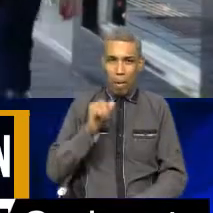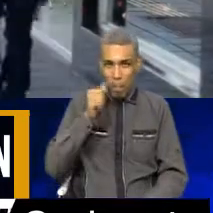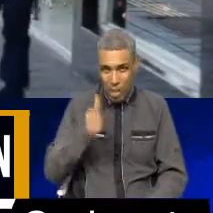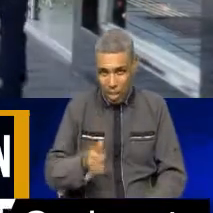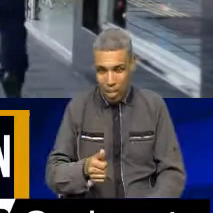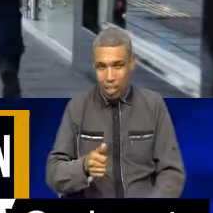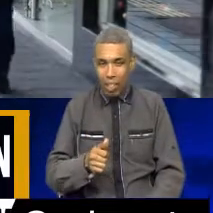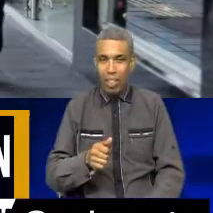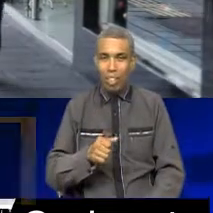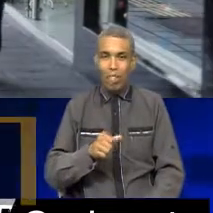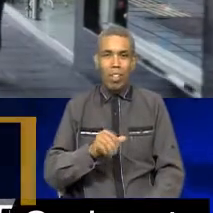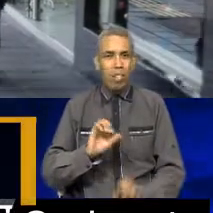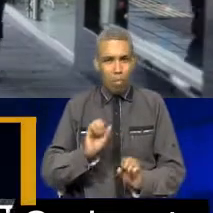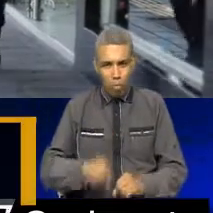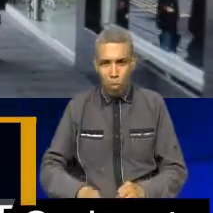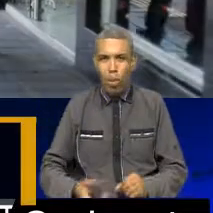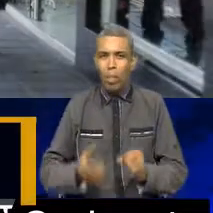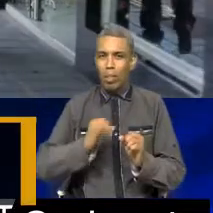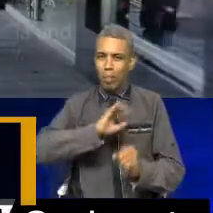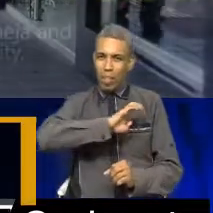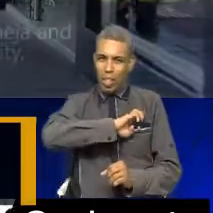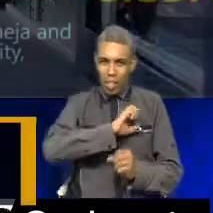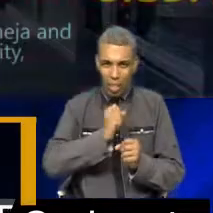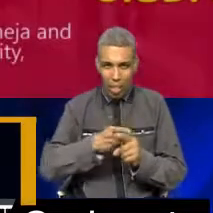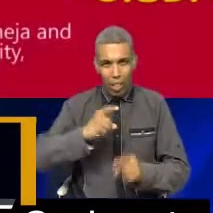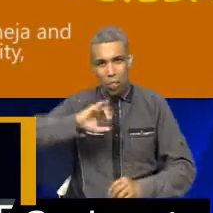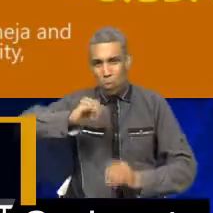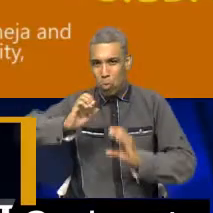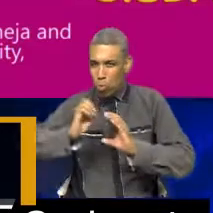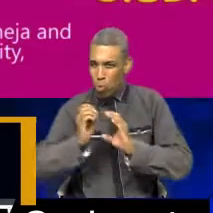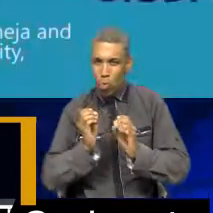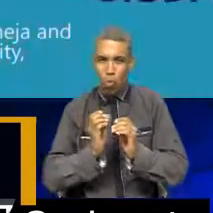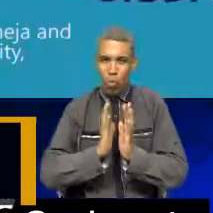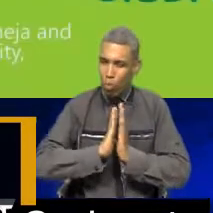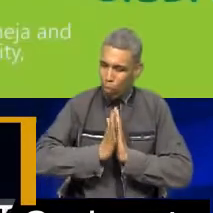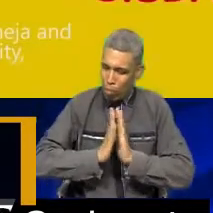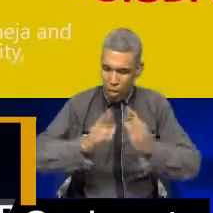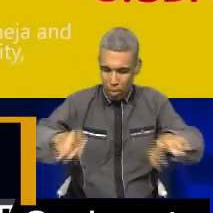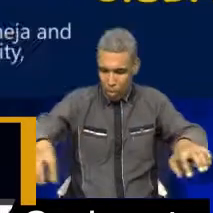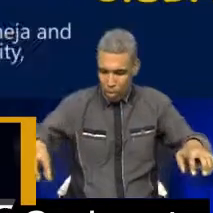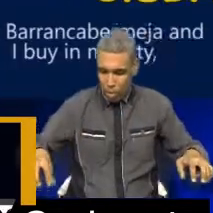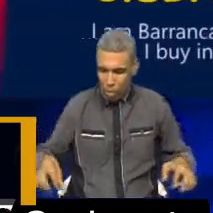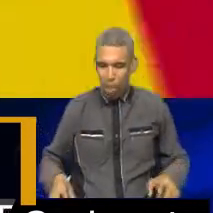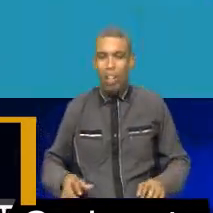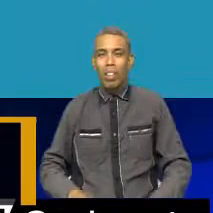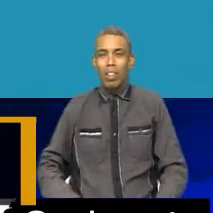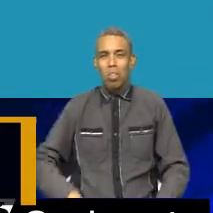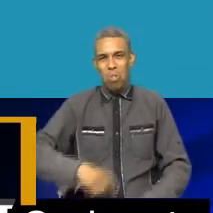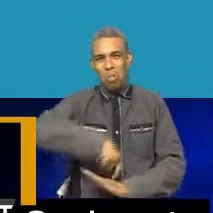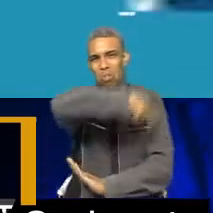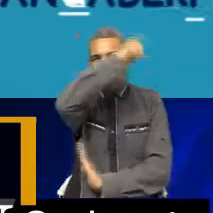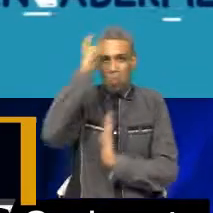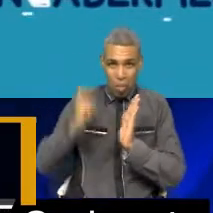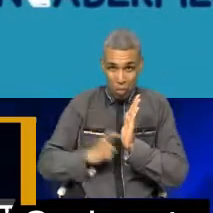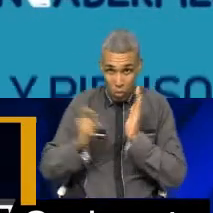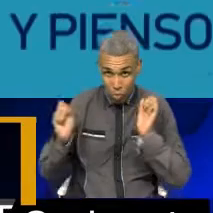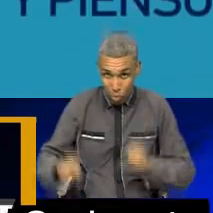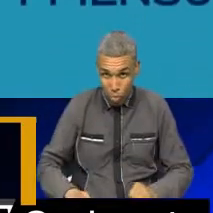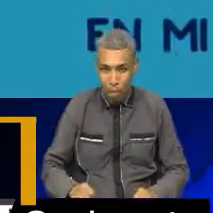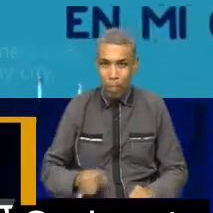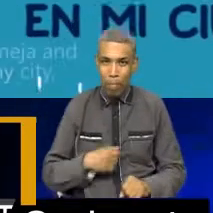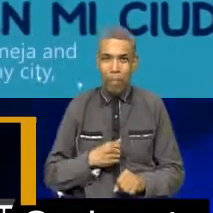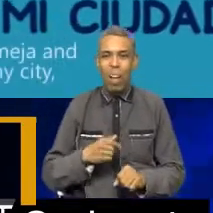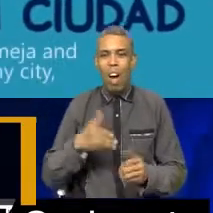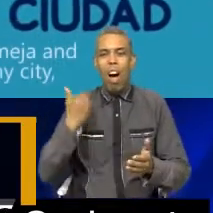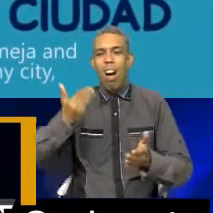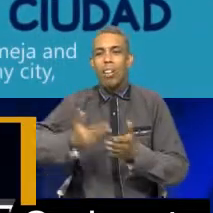Bermeja, el Centro Comercial San Silvestre, Éxito y muchos otros negocios en otros sectores también de la ciudad, vamos a tener trasnochón, horario extendido de